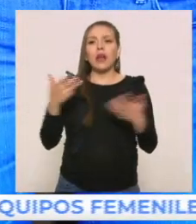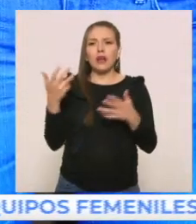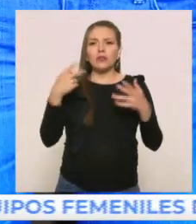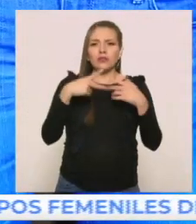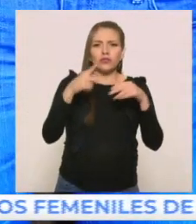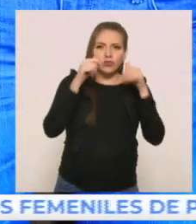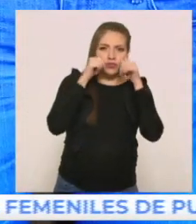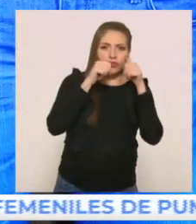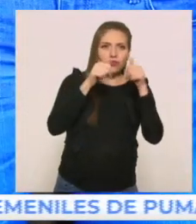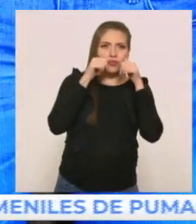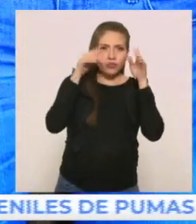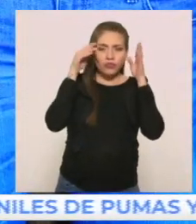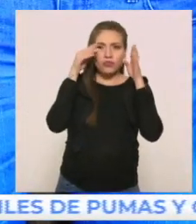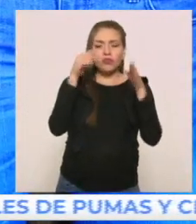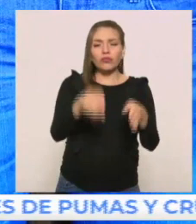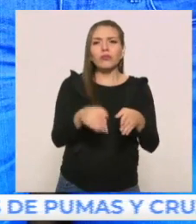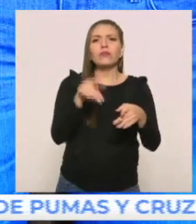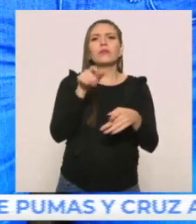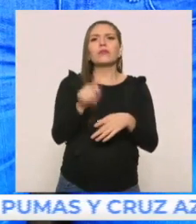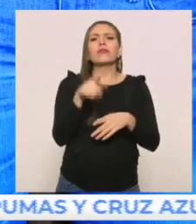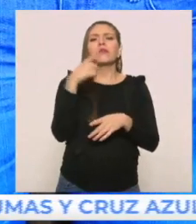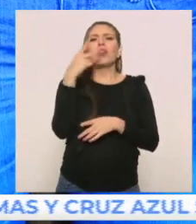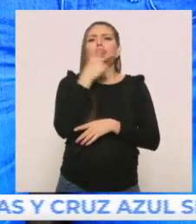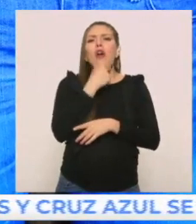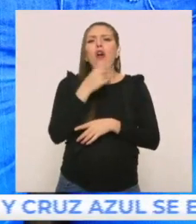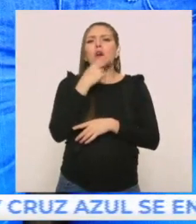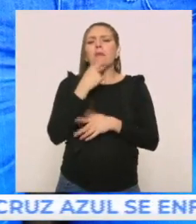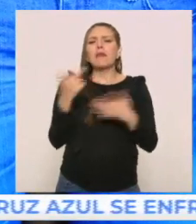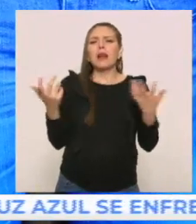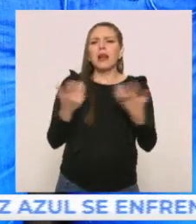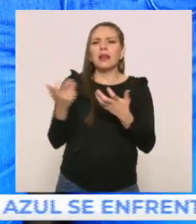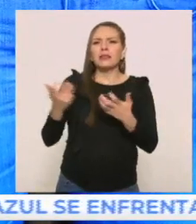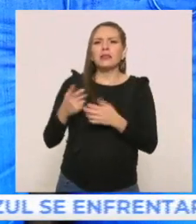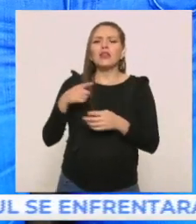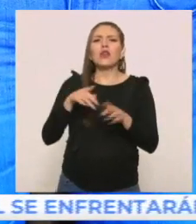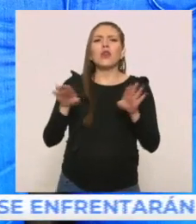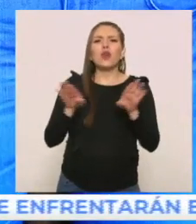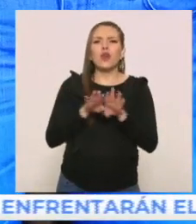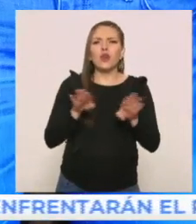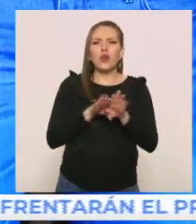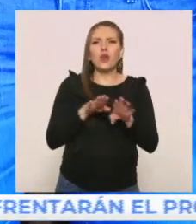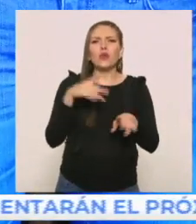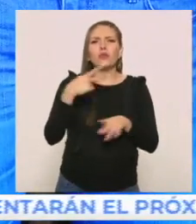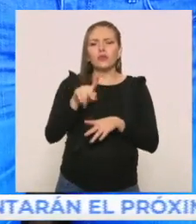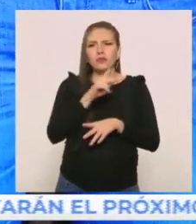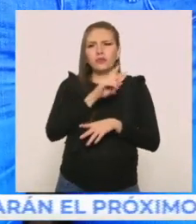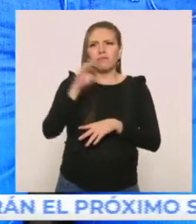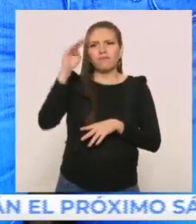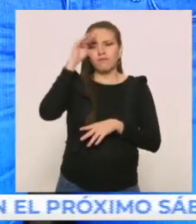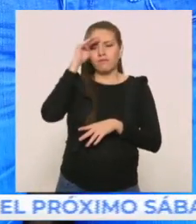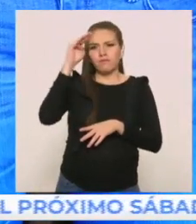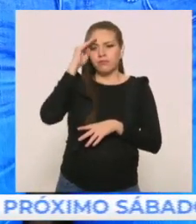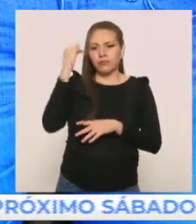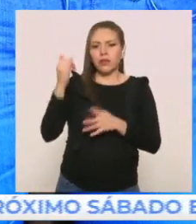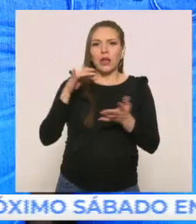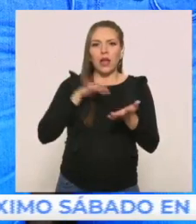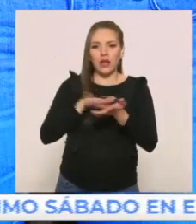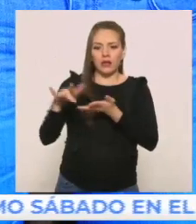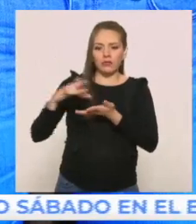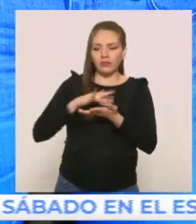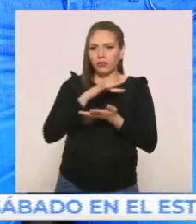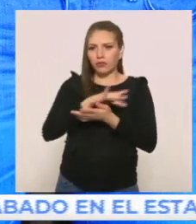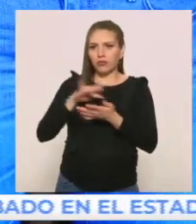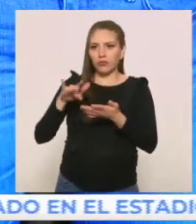esfuerzos y su trabajo en los roles que juegan los hombres en sus relaciones y cómo a través de la autorreflexión y el apoyo muy importante entre ellos